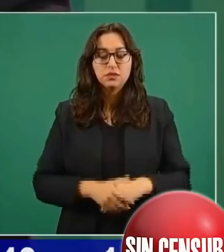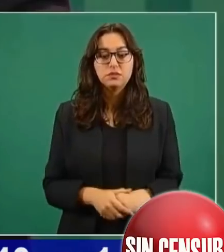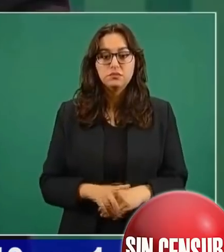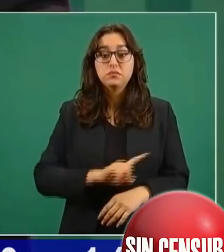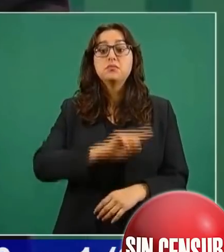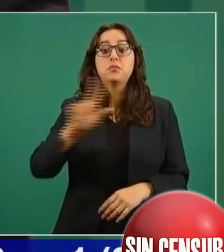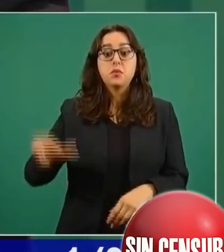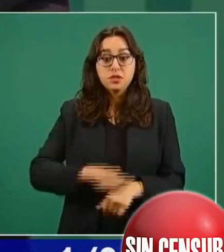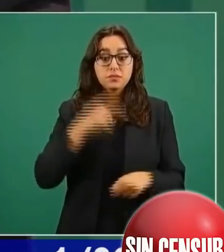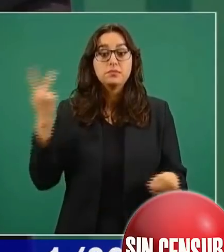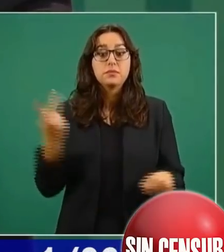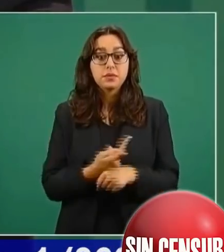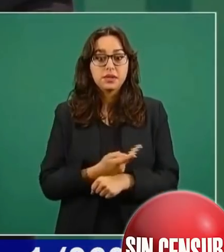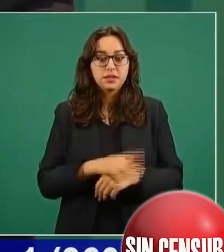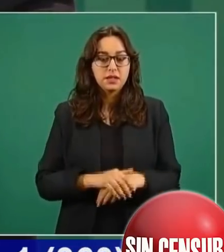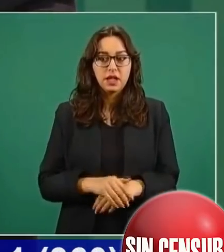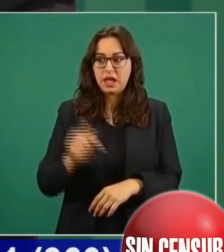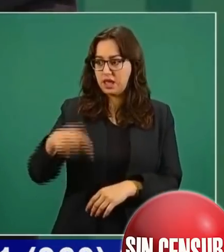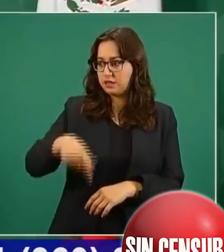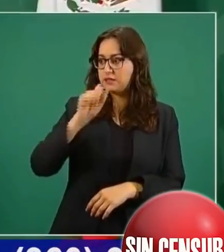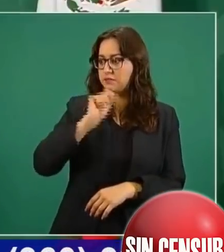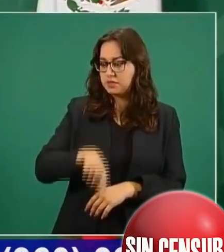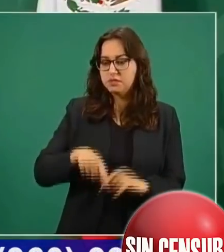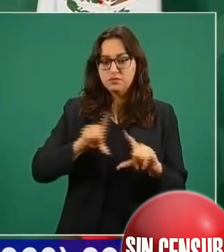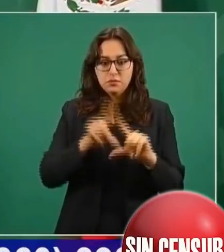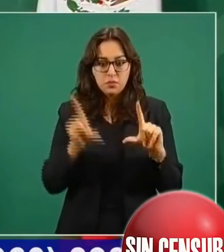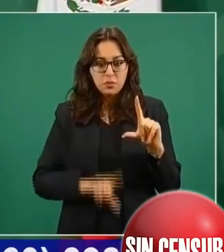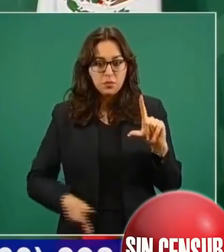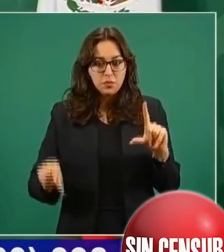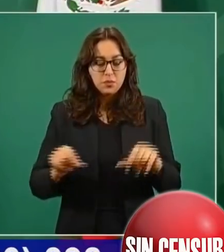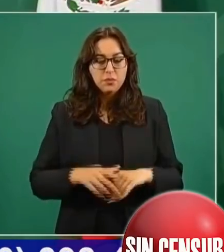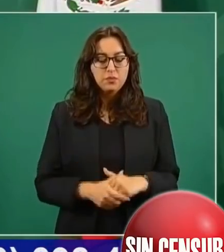después. Aquí en nuestro país,